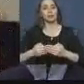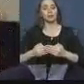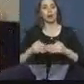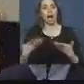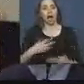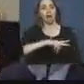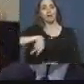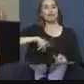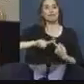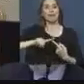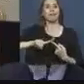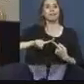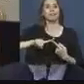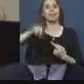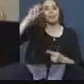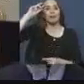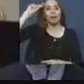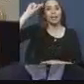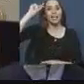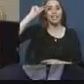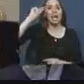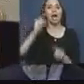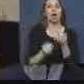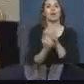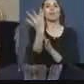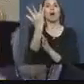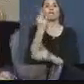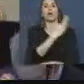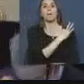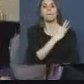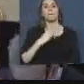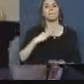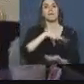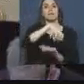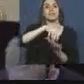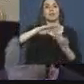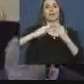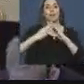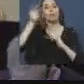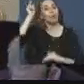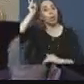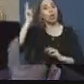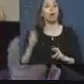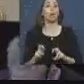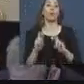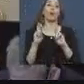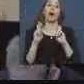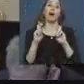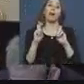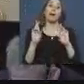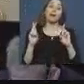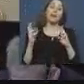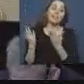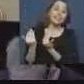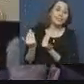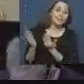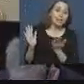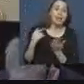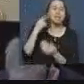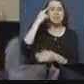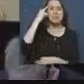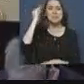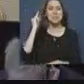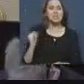somos parte, en la creación de un Ministerio de Pueblos Indígenas, que ojalá, y así espero y creo que va a ser